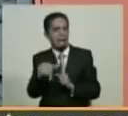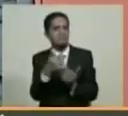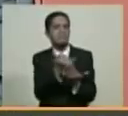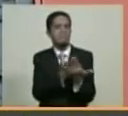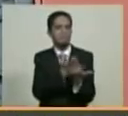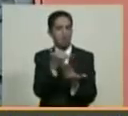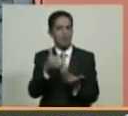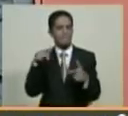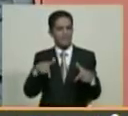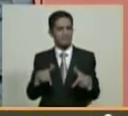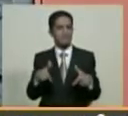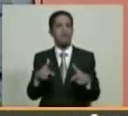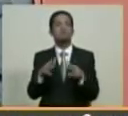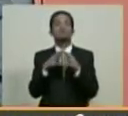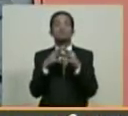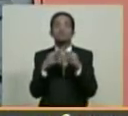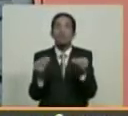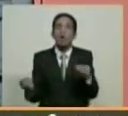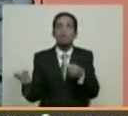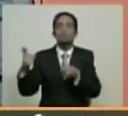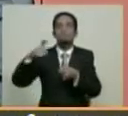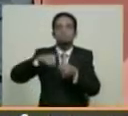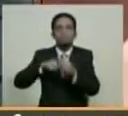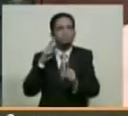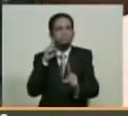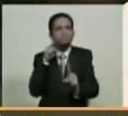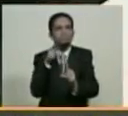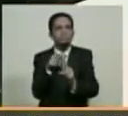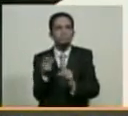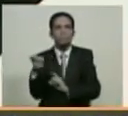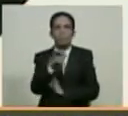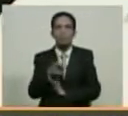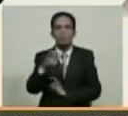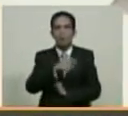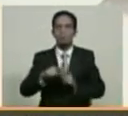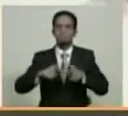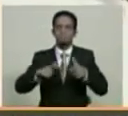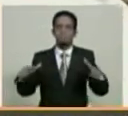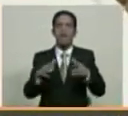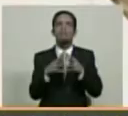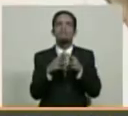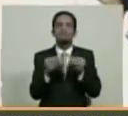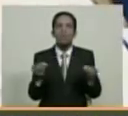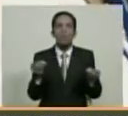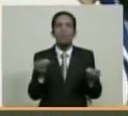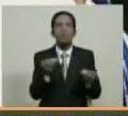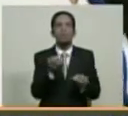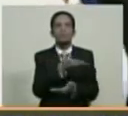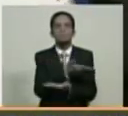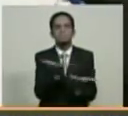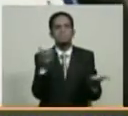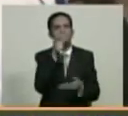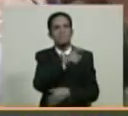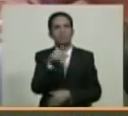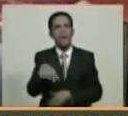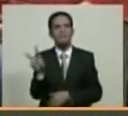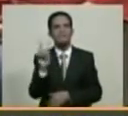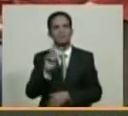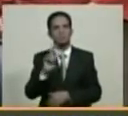todos estamos incorporados para la búsqueda y consecución de la prosperidad de todas y de todos. Se ha venido